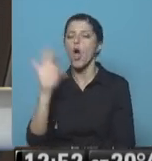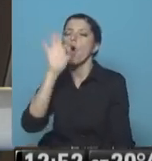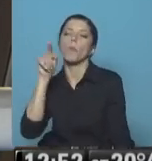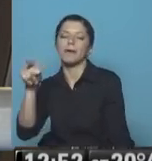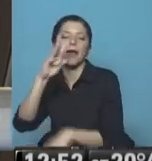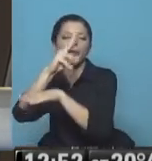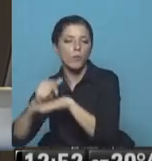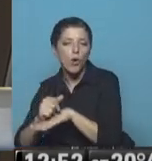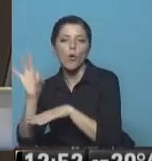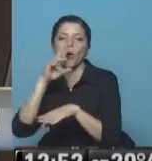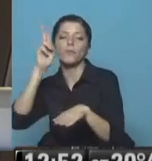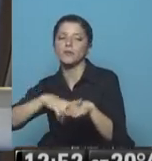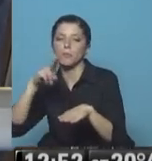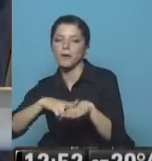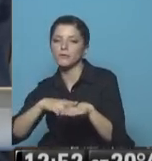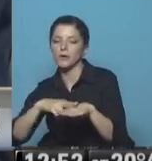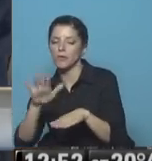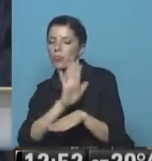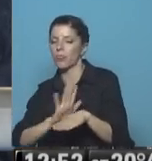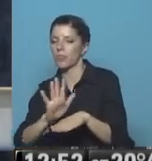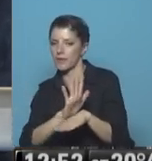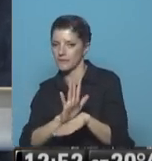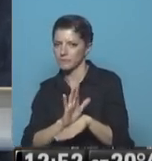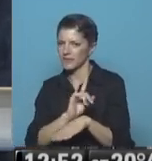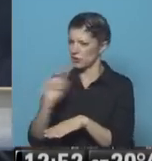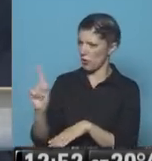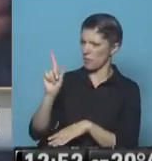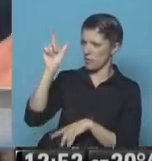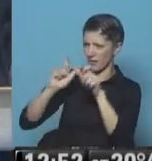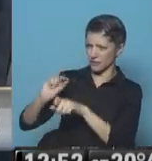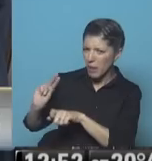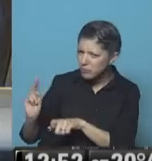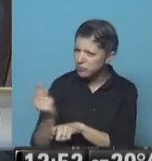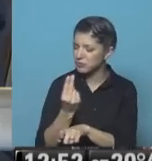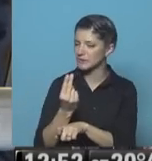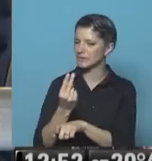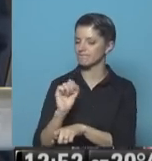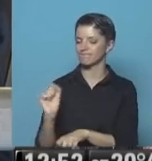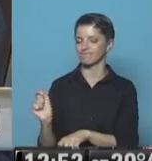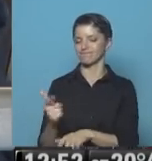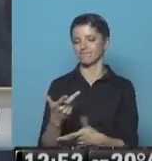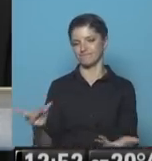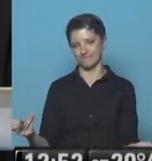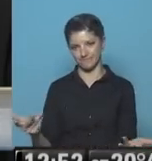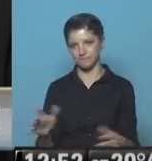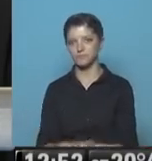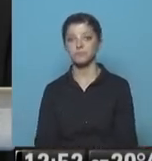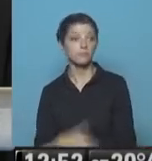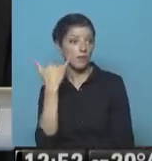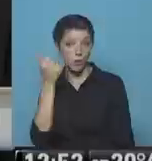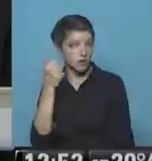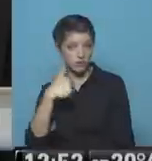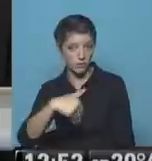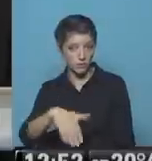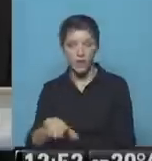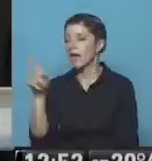por dibujar impuestos en la aduana y no lo condenan por genocidio. La verdad es que eso es difícil. Sí, de todas maneras, ¿no? Ya se iba. Digamos, sacar de